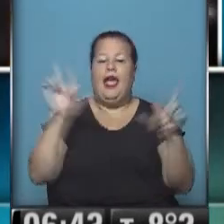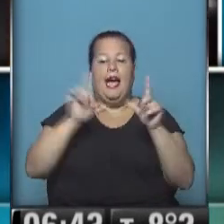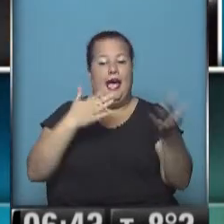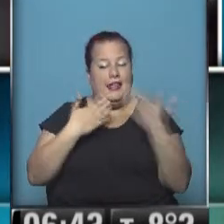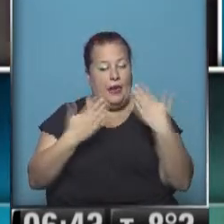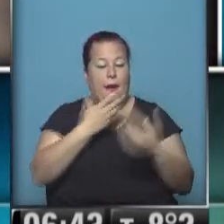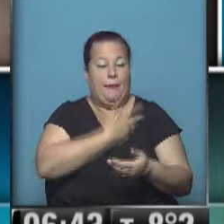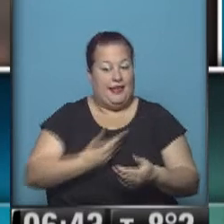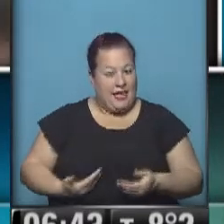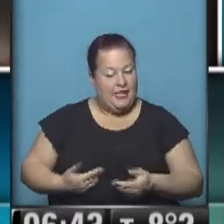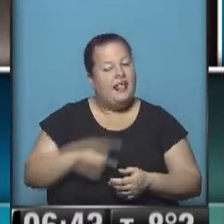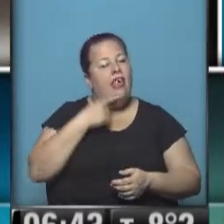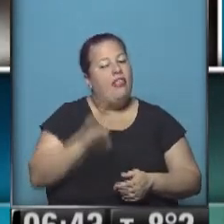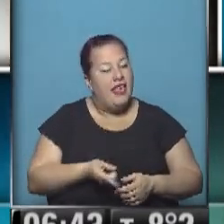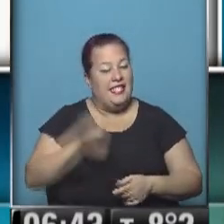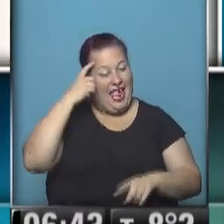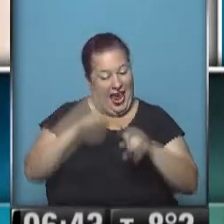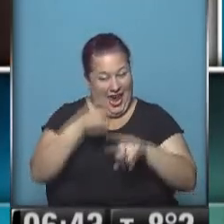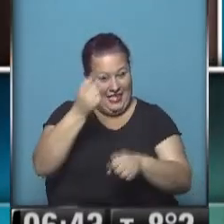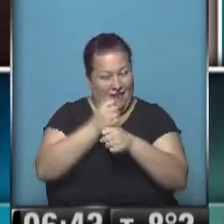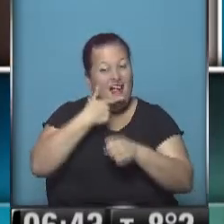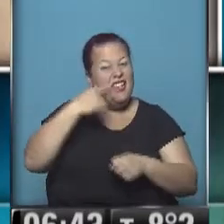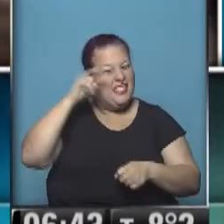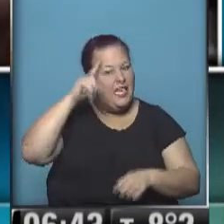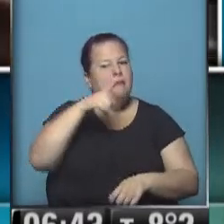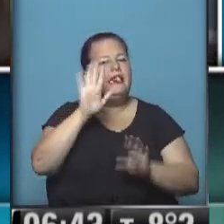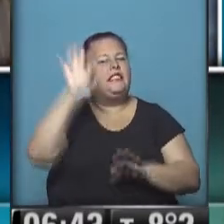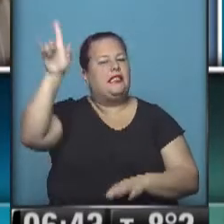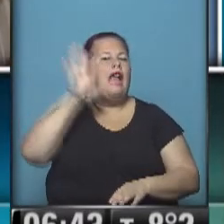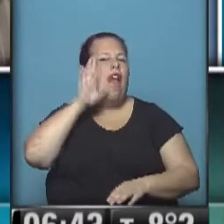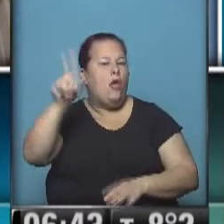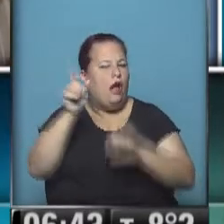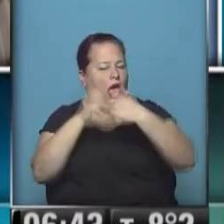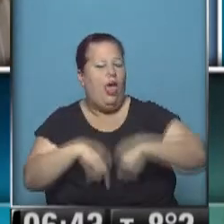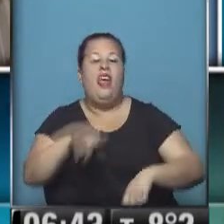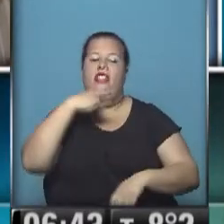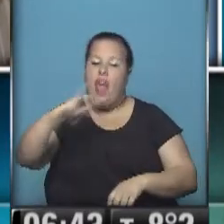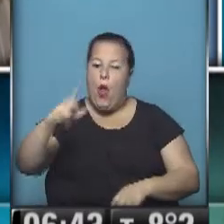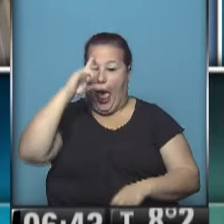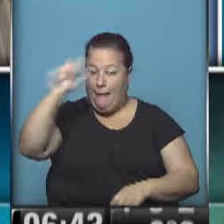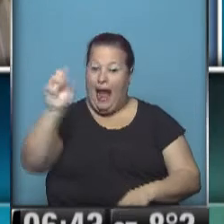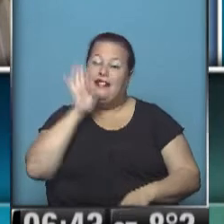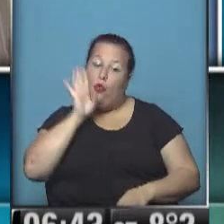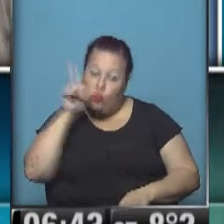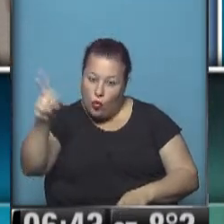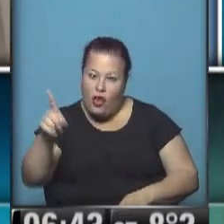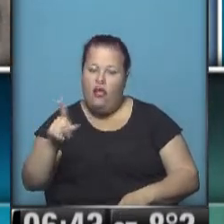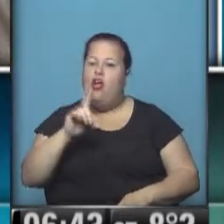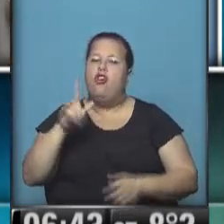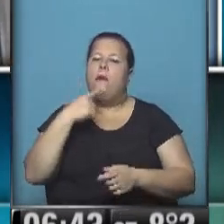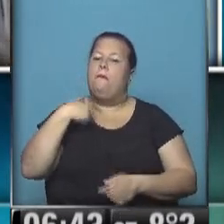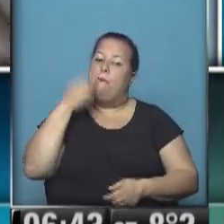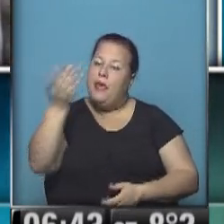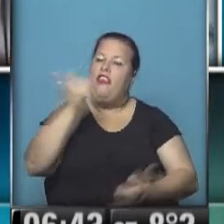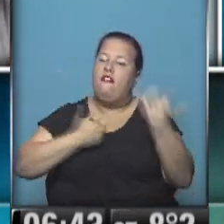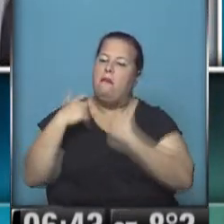la presidenta advirtió el ex agente de inteligencia se encontraría en los eeuu y denunció que la embajada norteamericana no responde a los pedidos